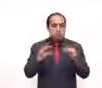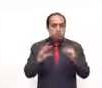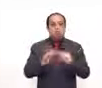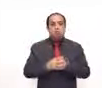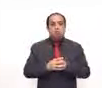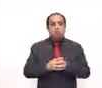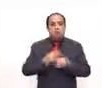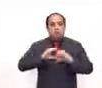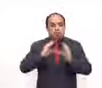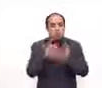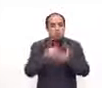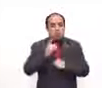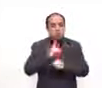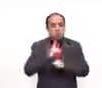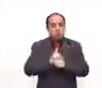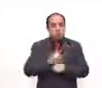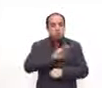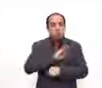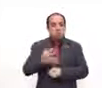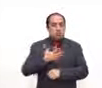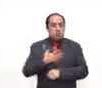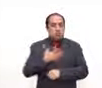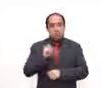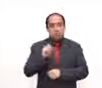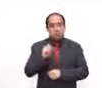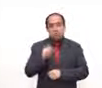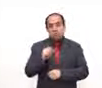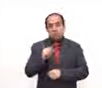pues, básicamente